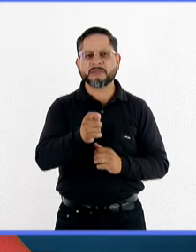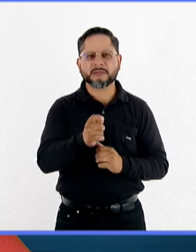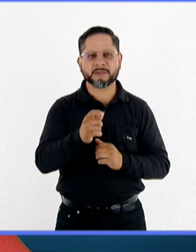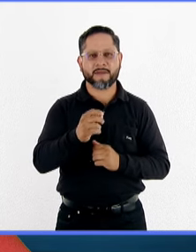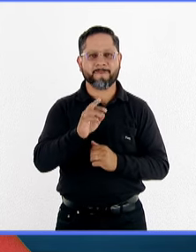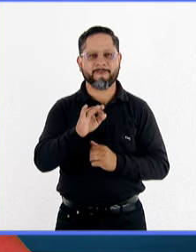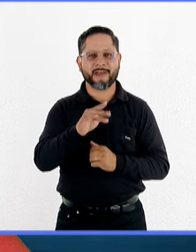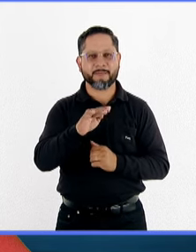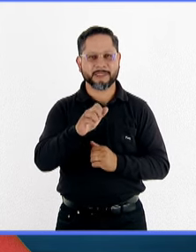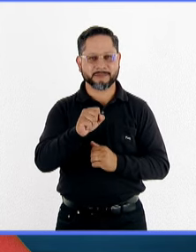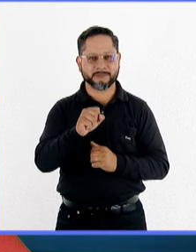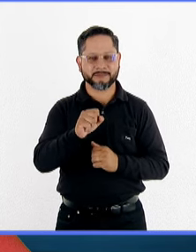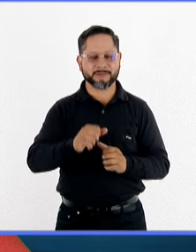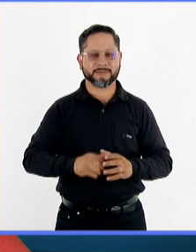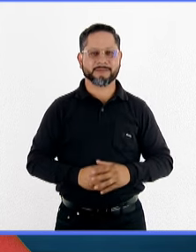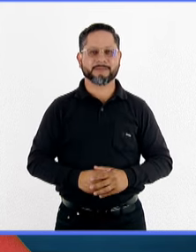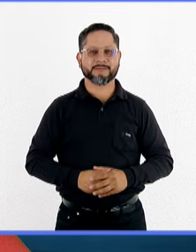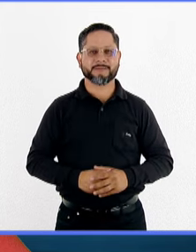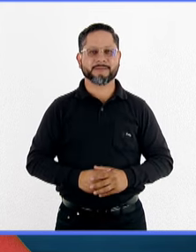flemas.